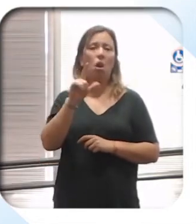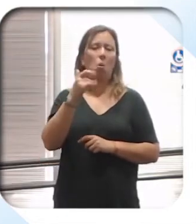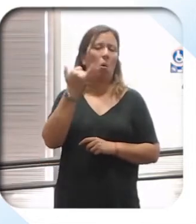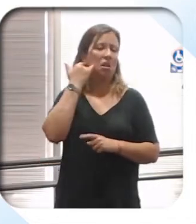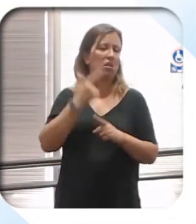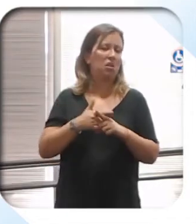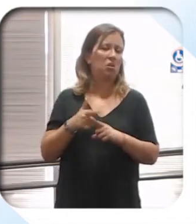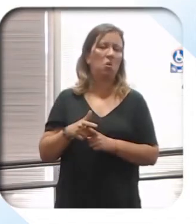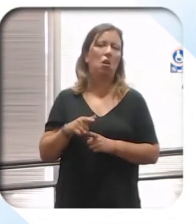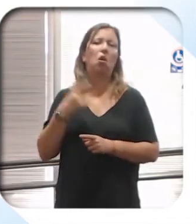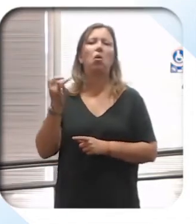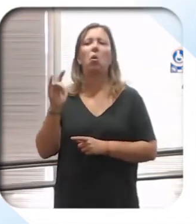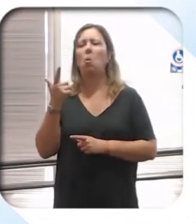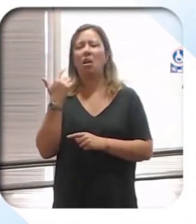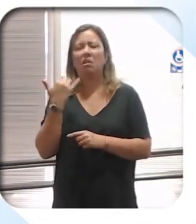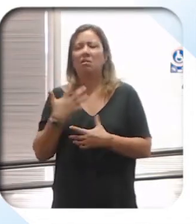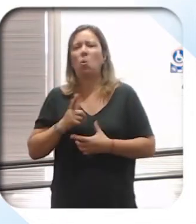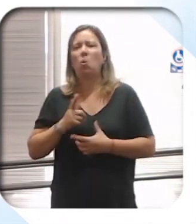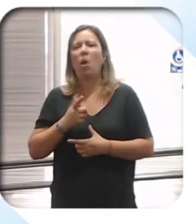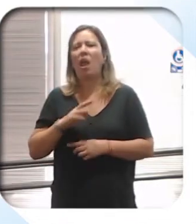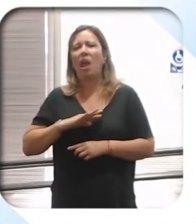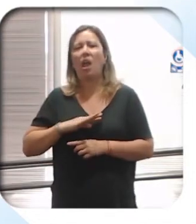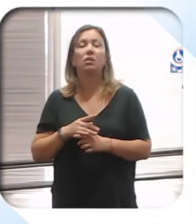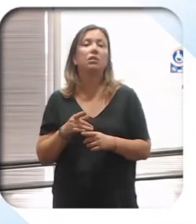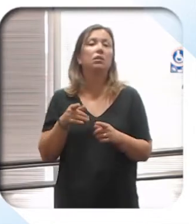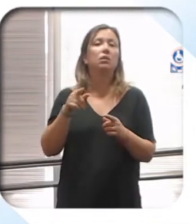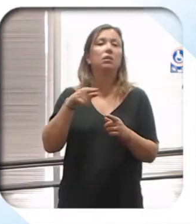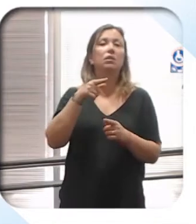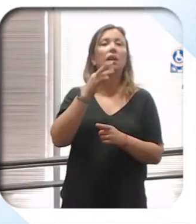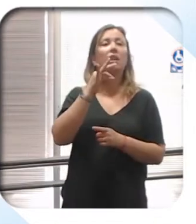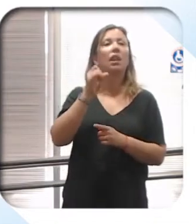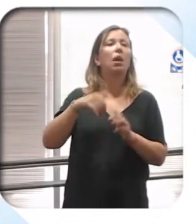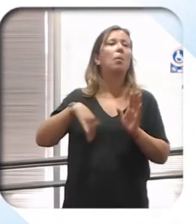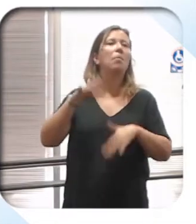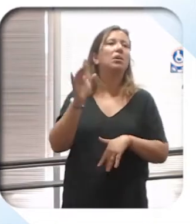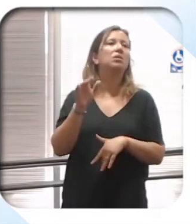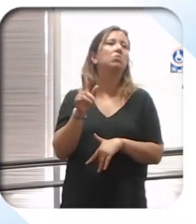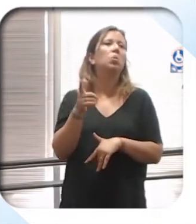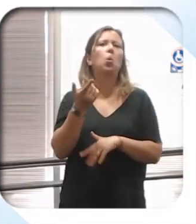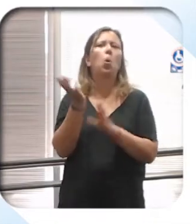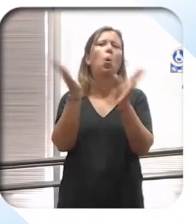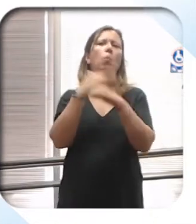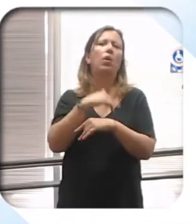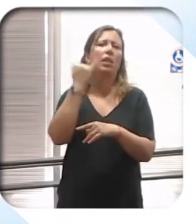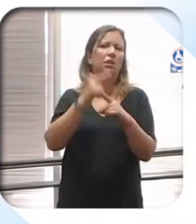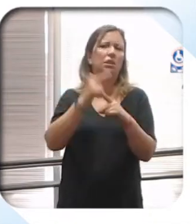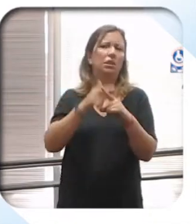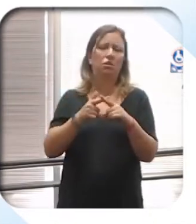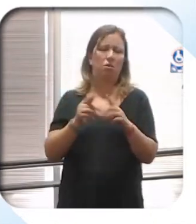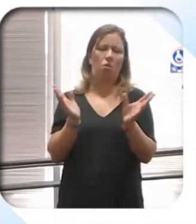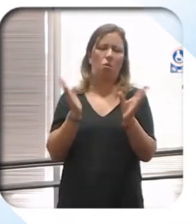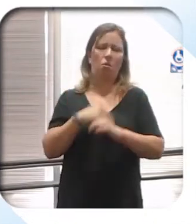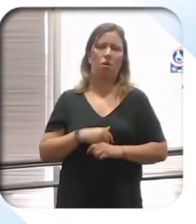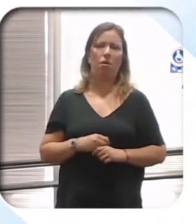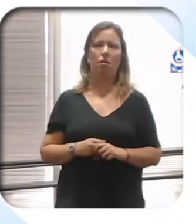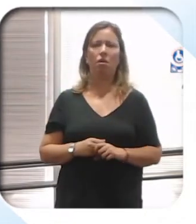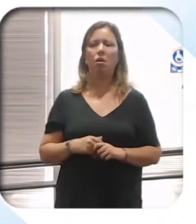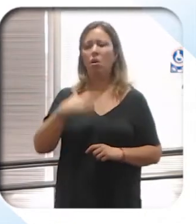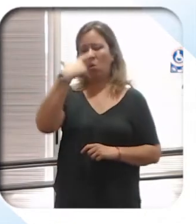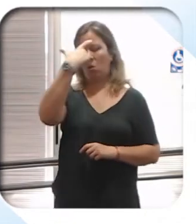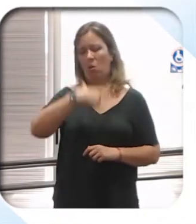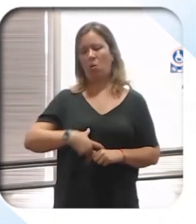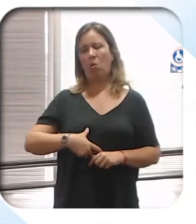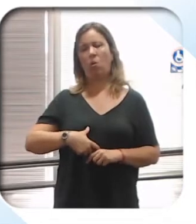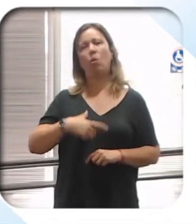tienen deseo sexual. Las personas con TEA en su mayoría no pueden tener relaciones sexuales. El cuerpo